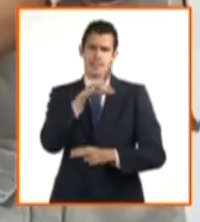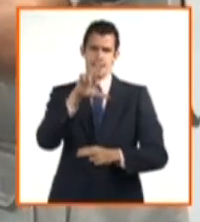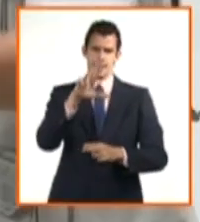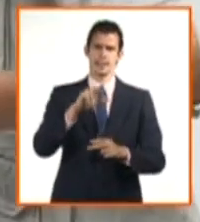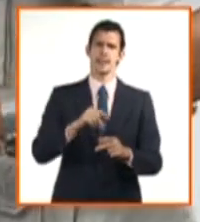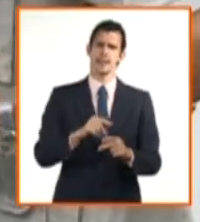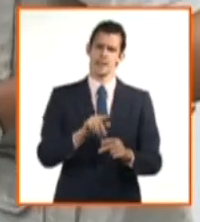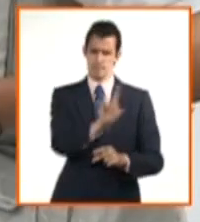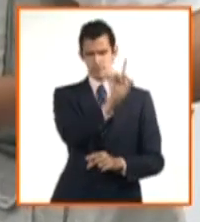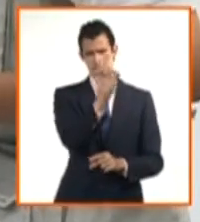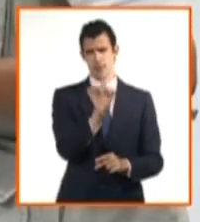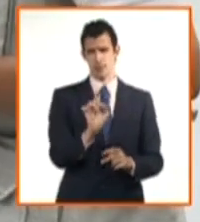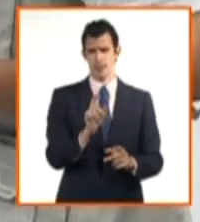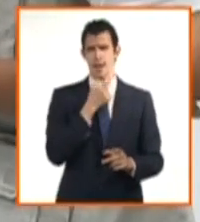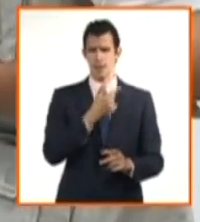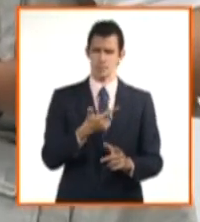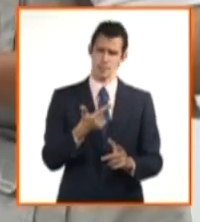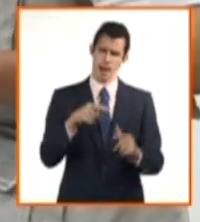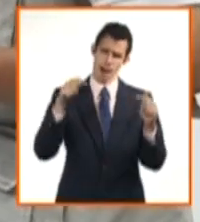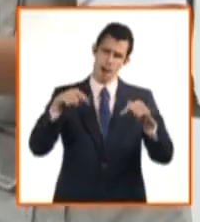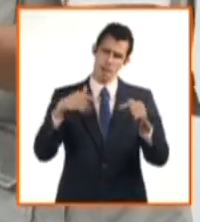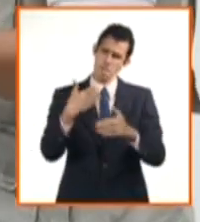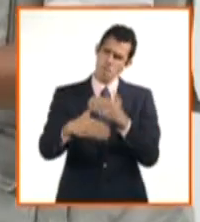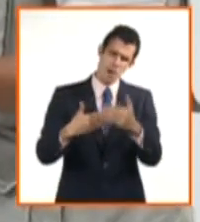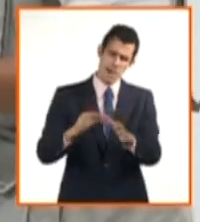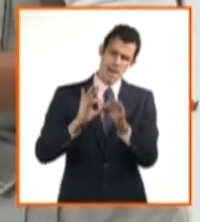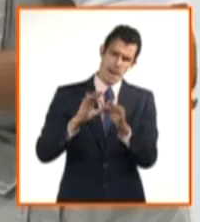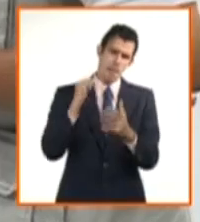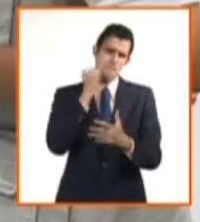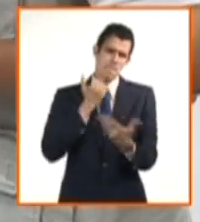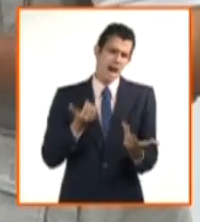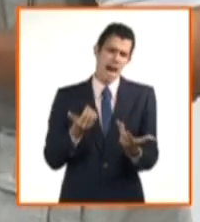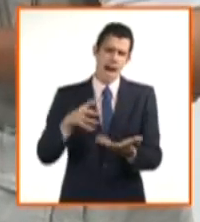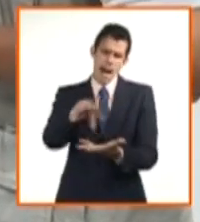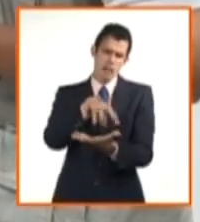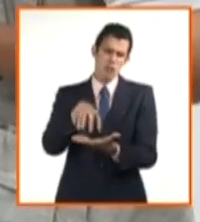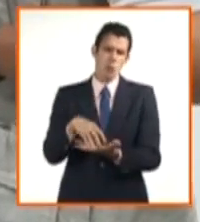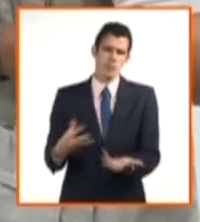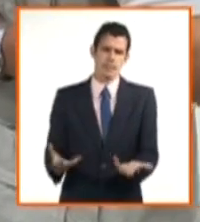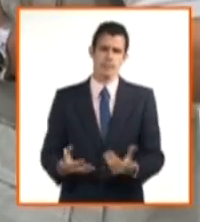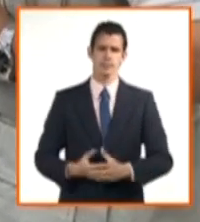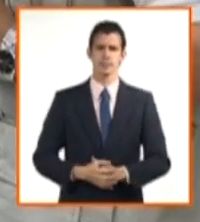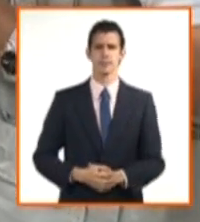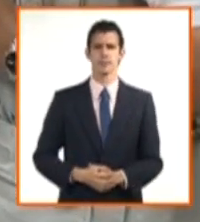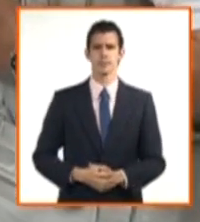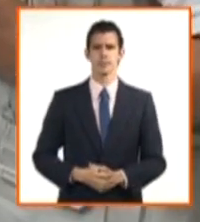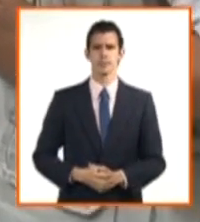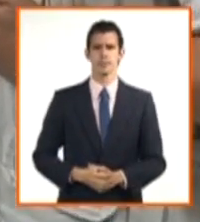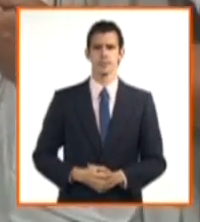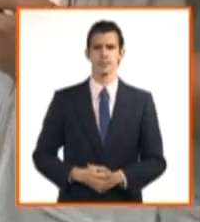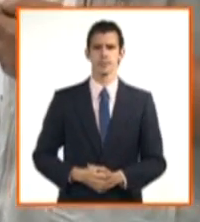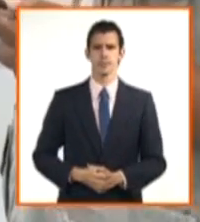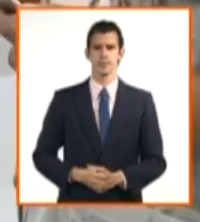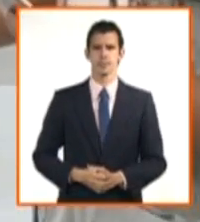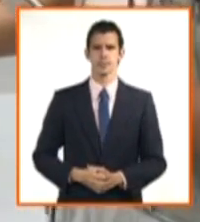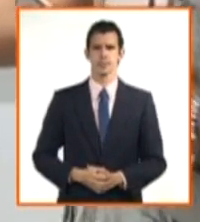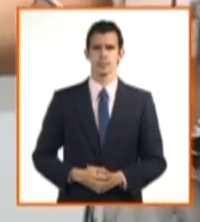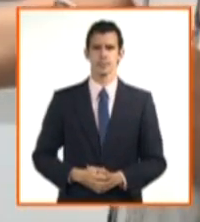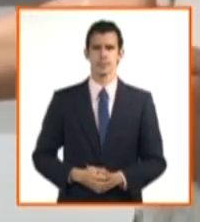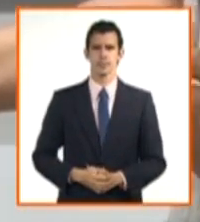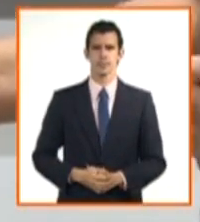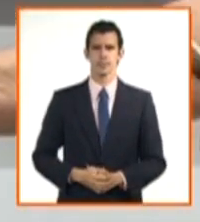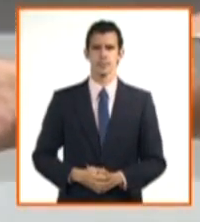infraestructuras de electricidad en el país motivadas por este fenómeno buena noche a usted ya todos los que nos escuchan